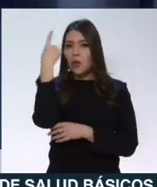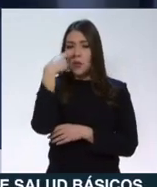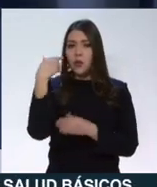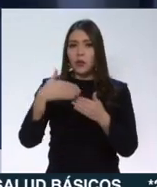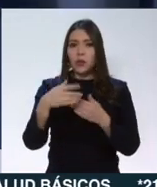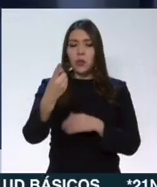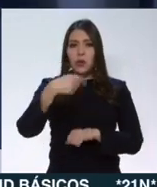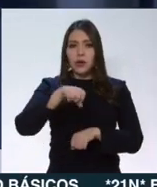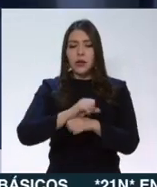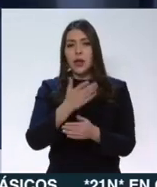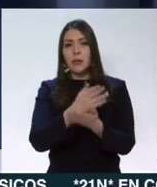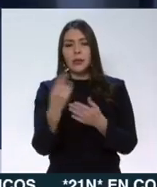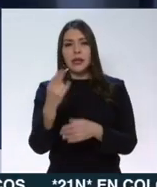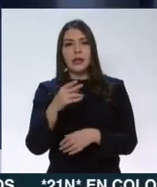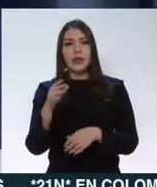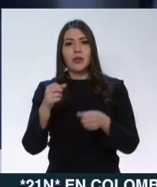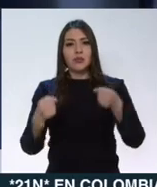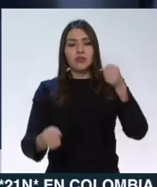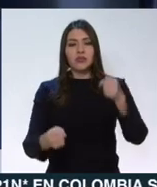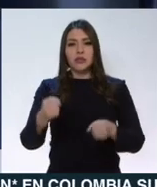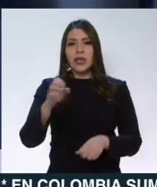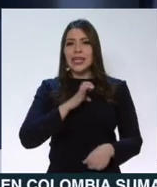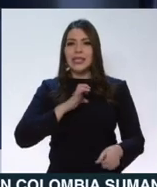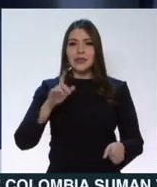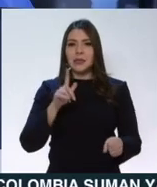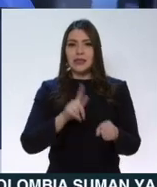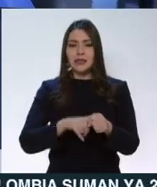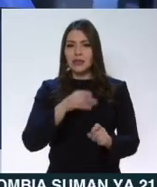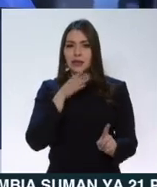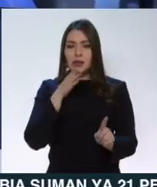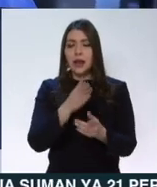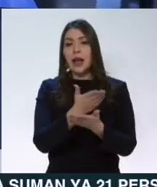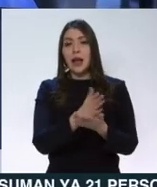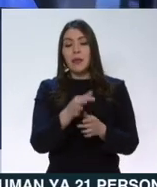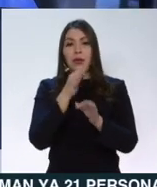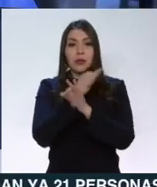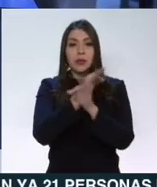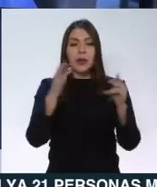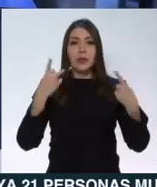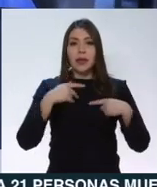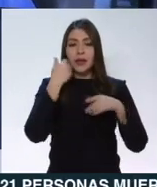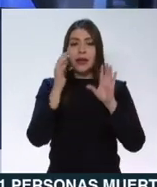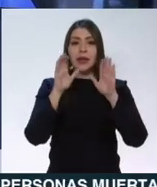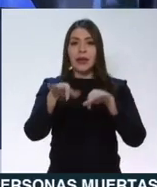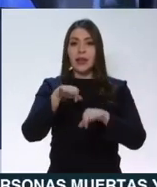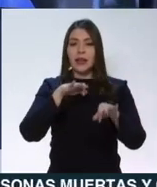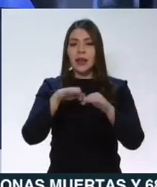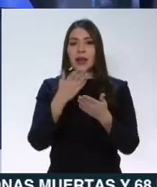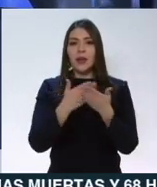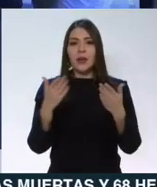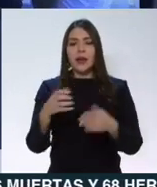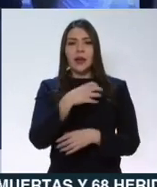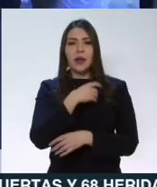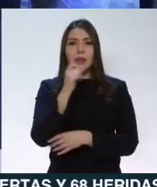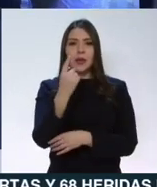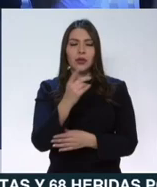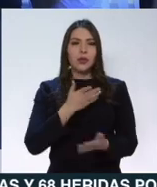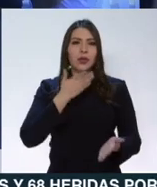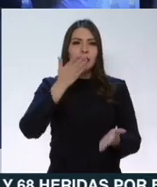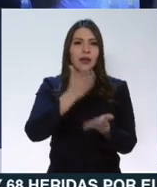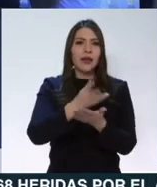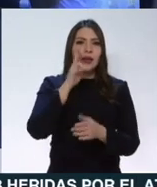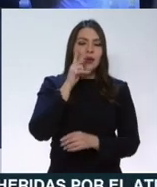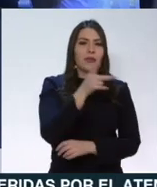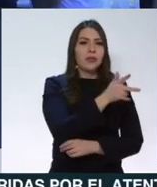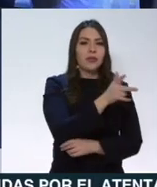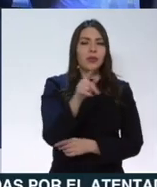requieren pues de conductores especializados. Y tras el anuncio de las vacantes de operadores de pipas, las cámaras de Capital 21 acudieron al campo